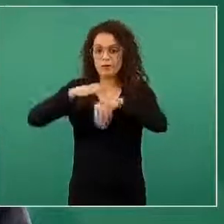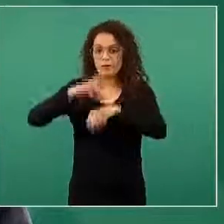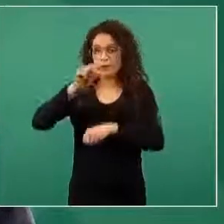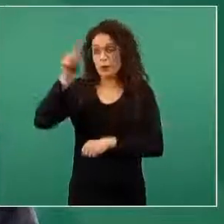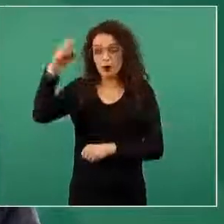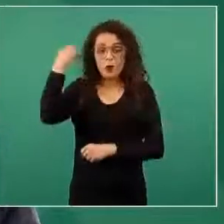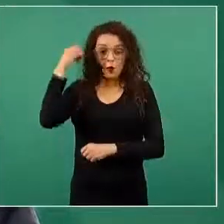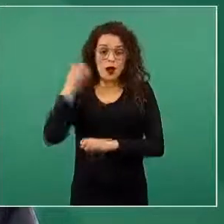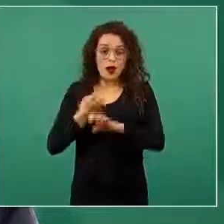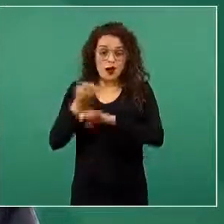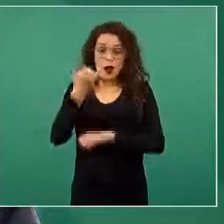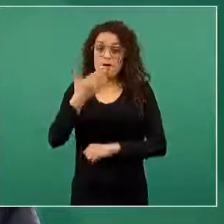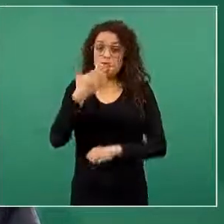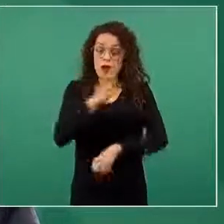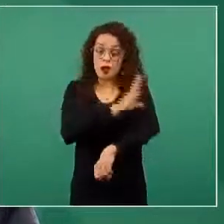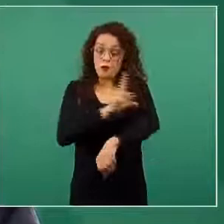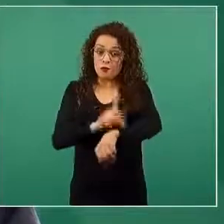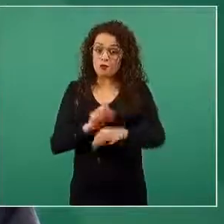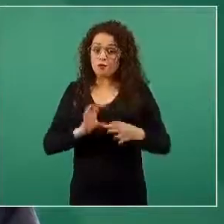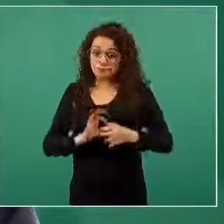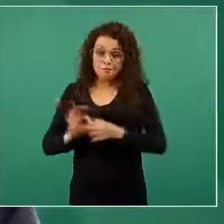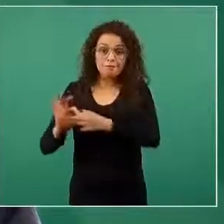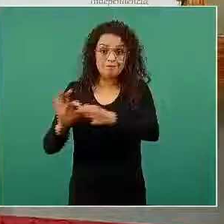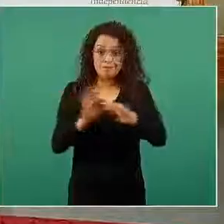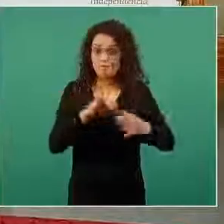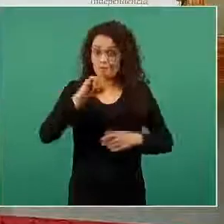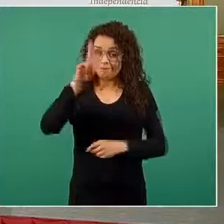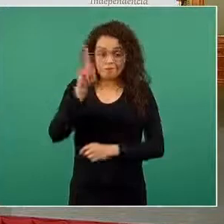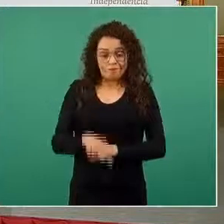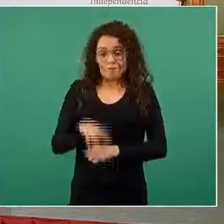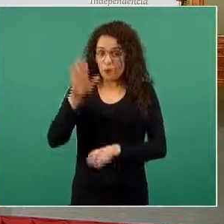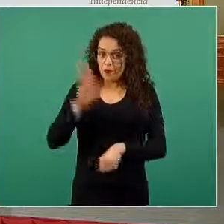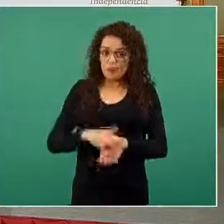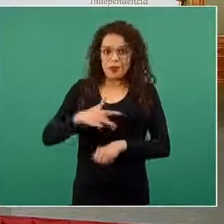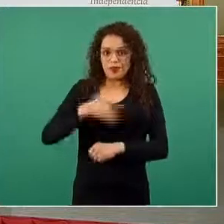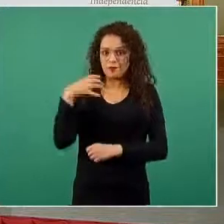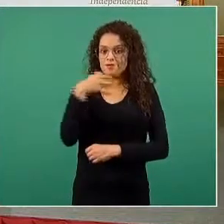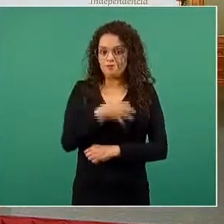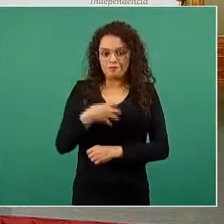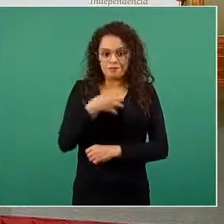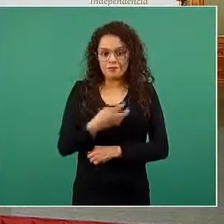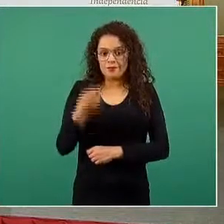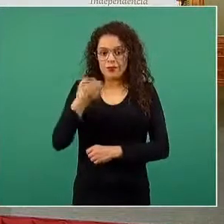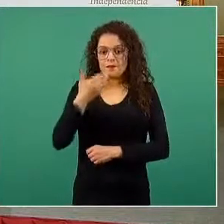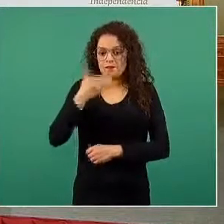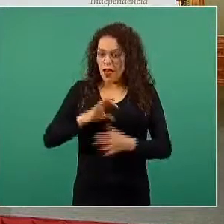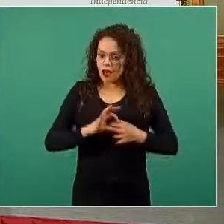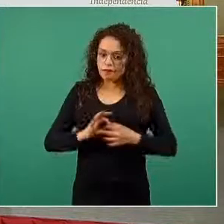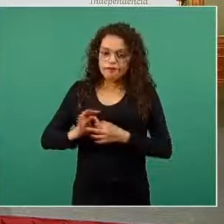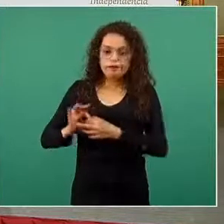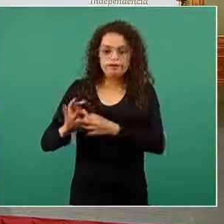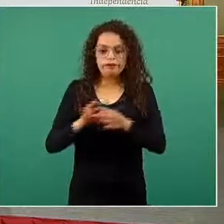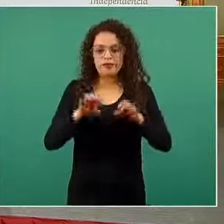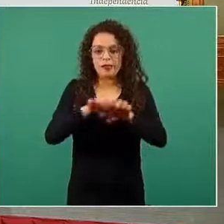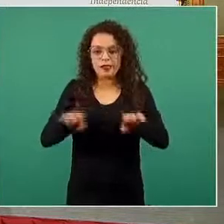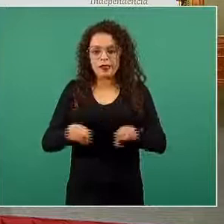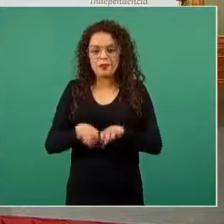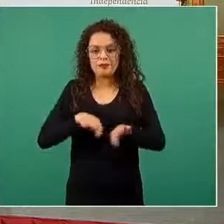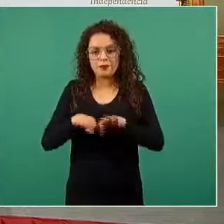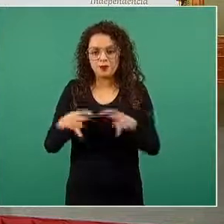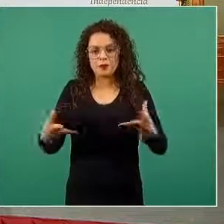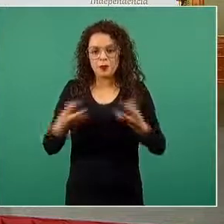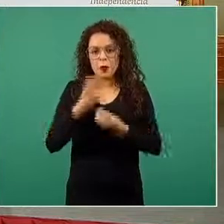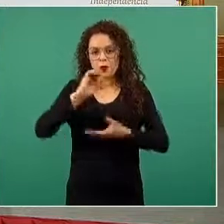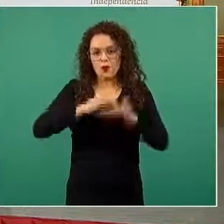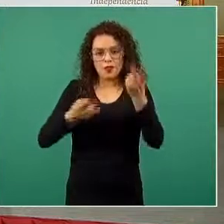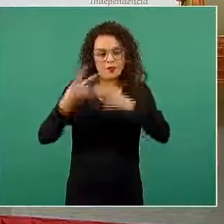buena coordinación. Efectivamente, es una de las situaciones de mayor satisfacción que tenemos, esta buena coordinación. Y gracias por venir aquí, Juan